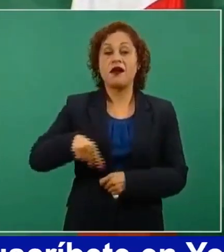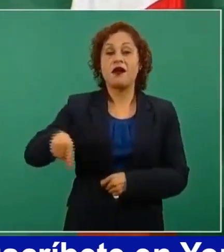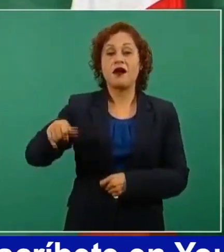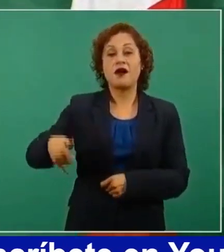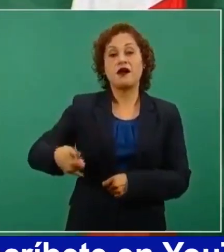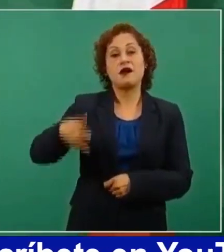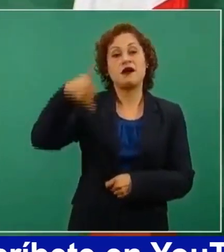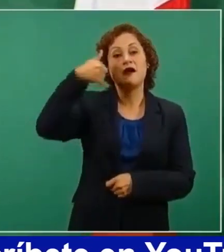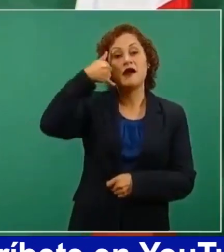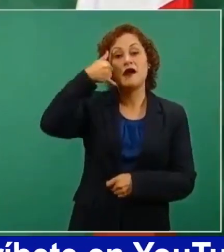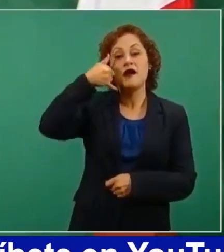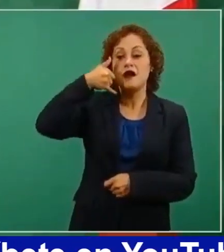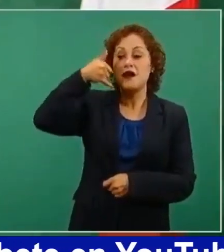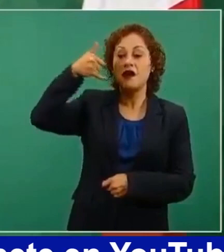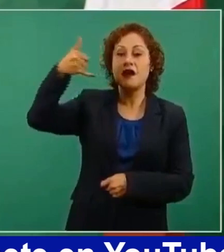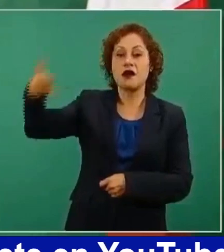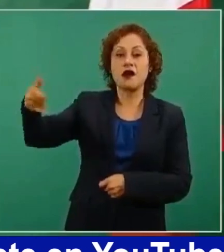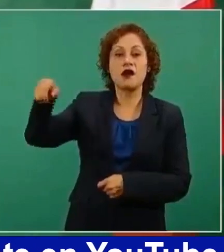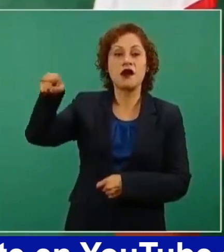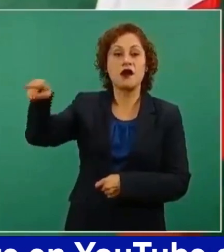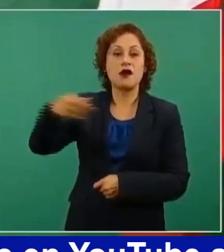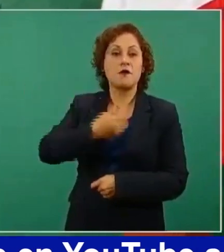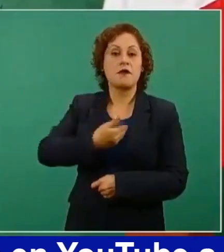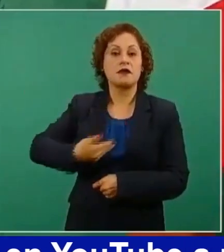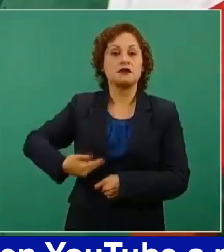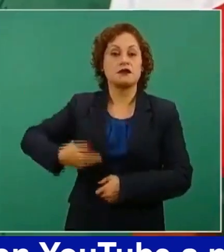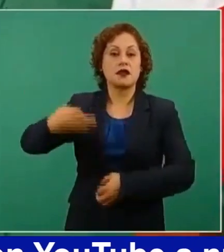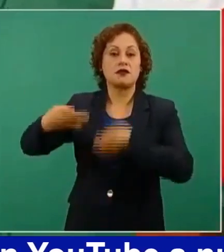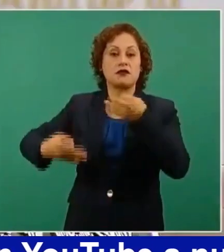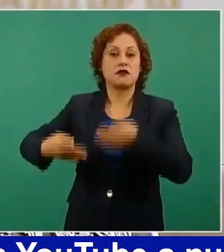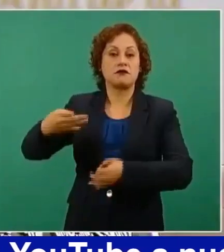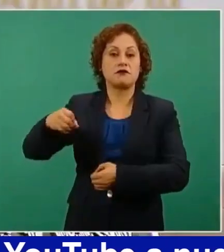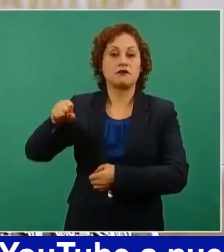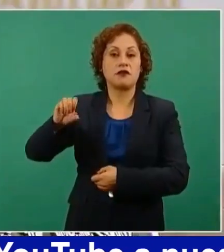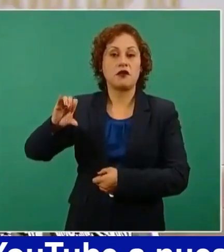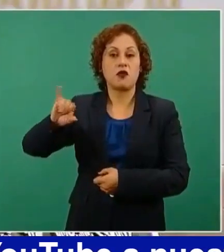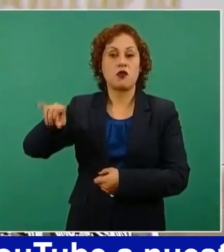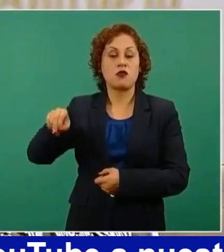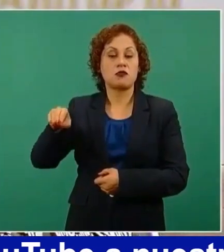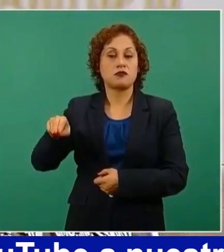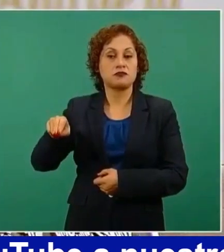al escritorio del presidente de la Suprema Corte.